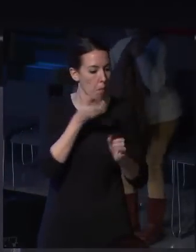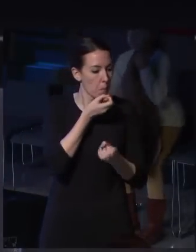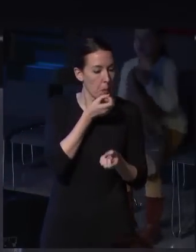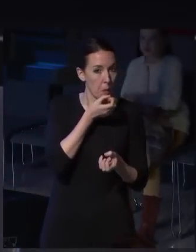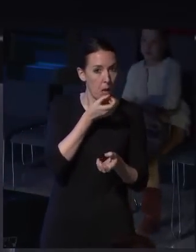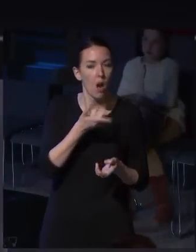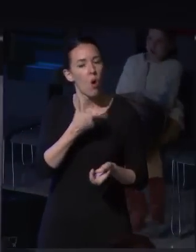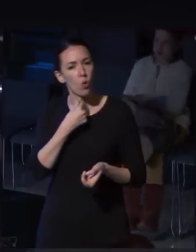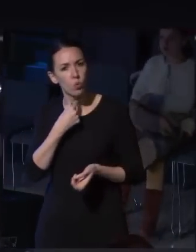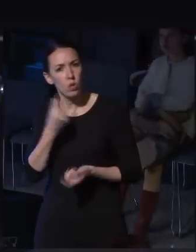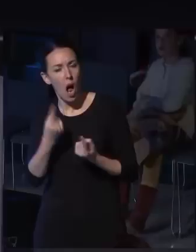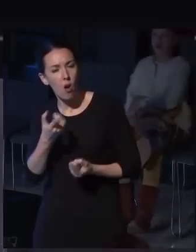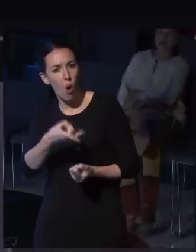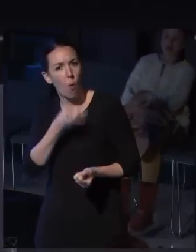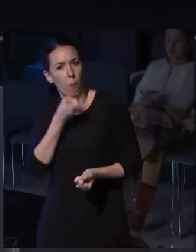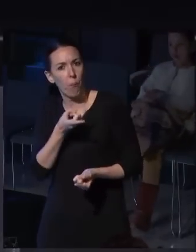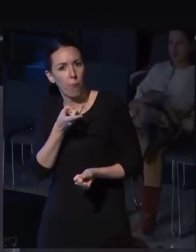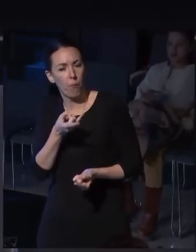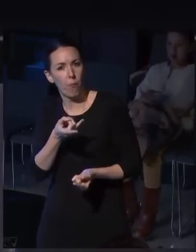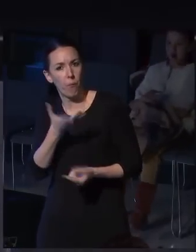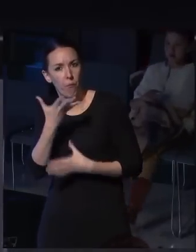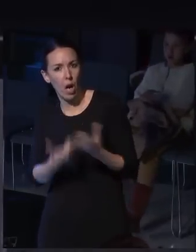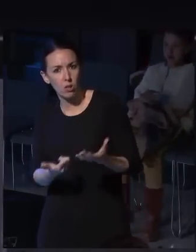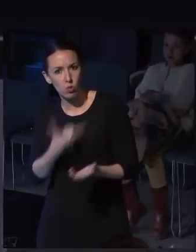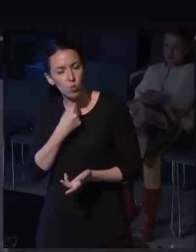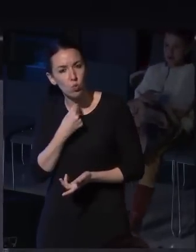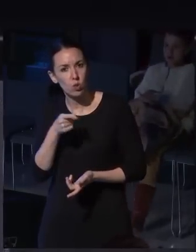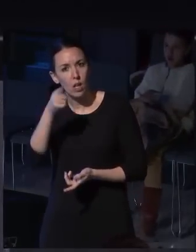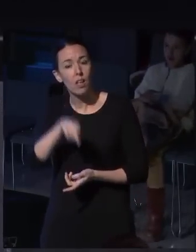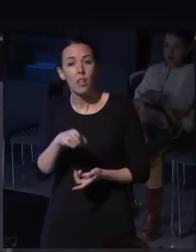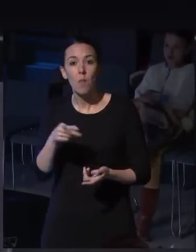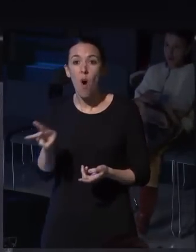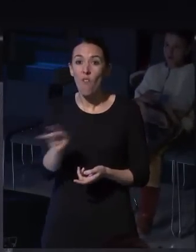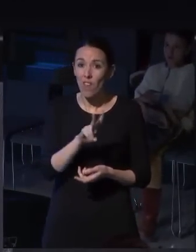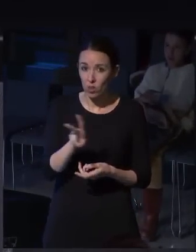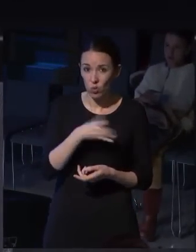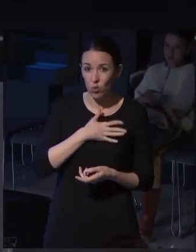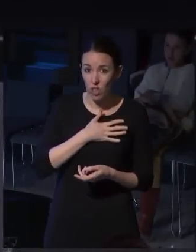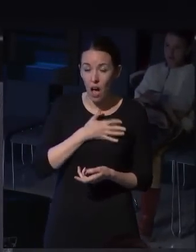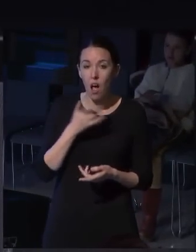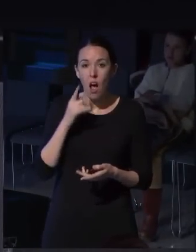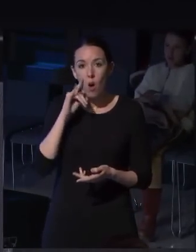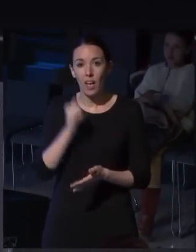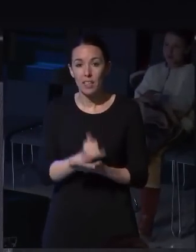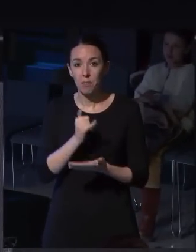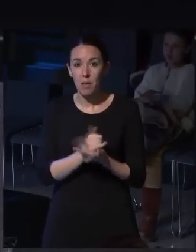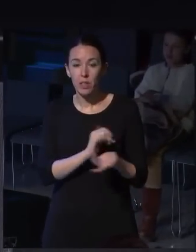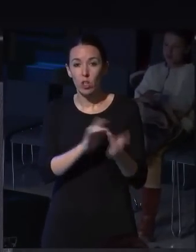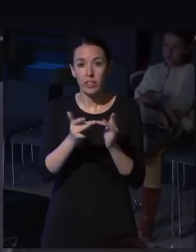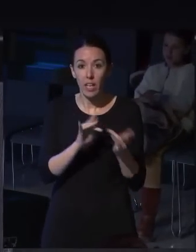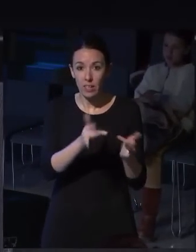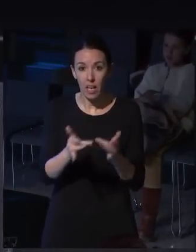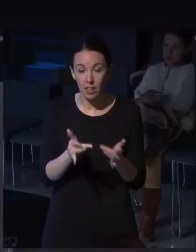trabajar con esas pequeñas imperfecciones. Entonces, con Vetusta hicimos un experimento interactivo para la revista